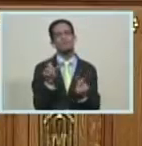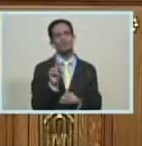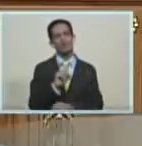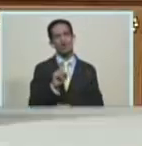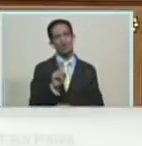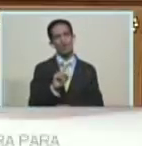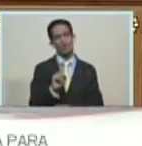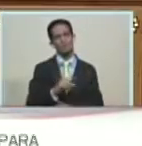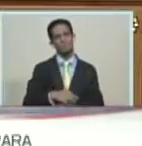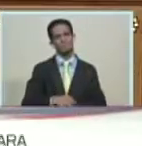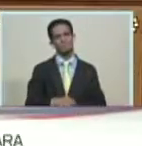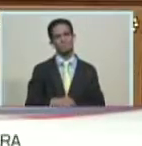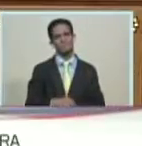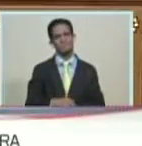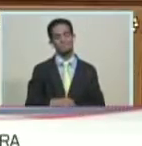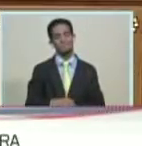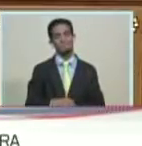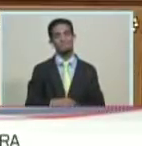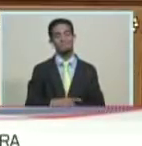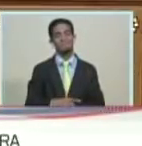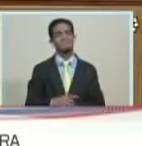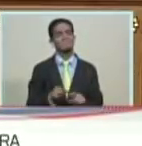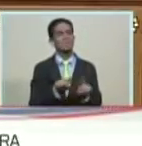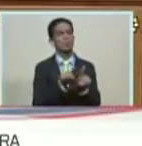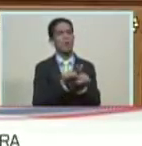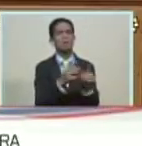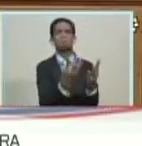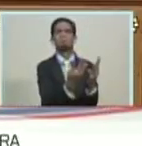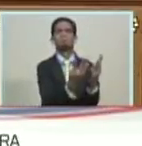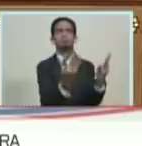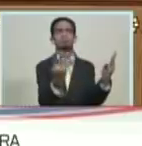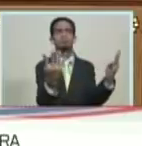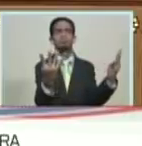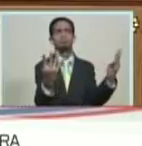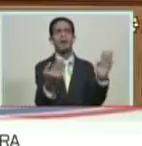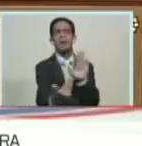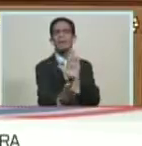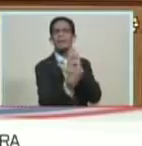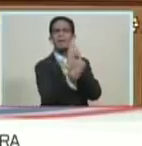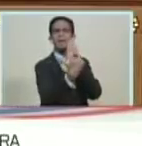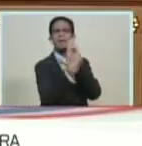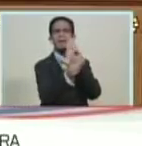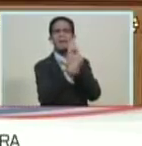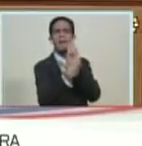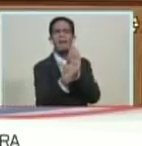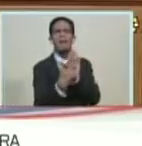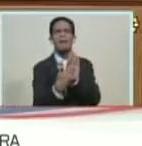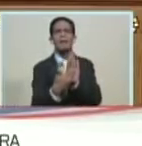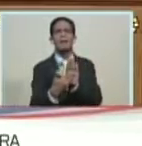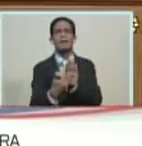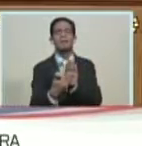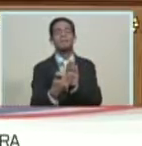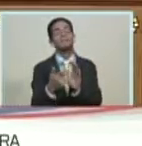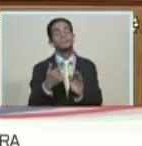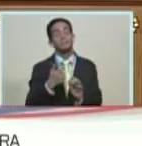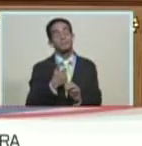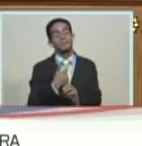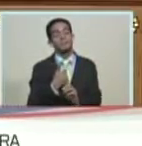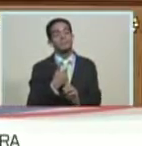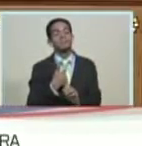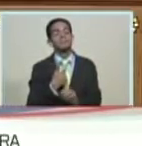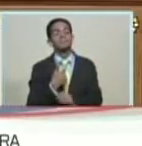coro santanderista, es el coro de Santander contra la patria de Bolívar. Bueno, yo espero que el